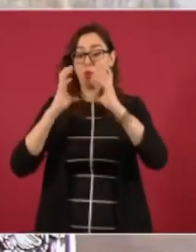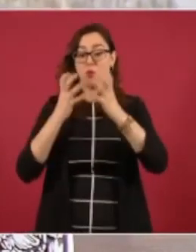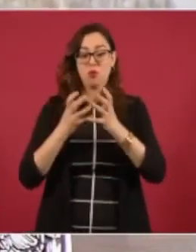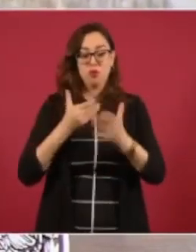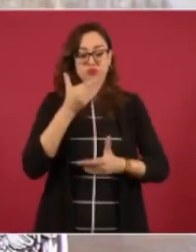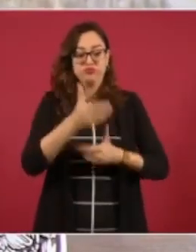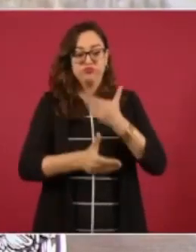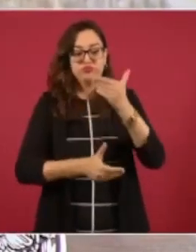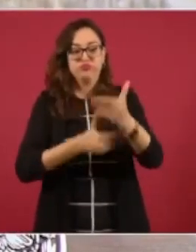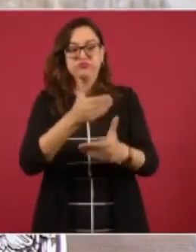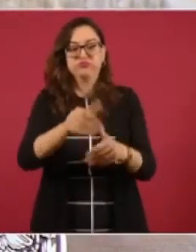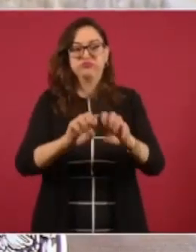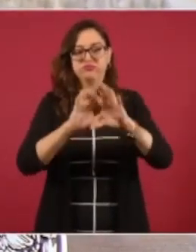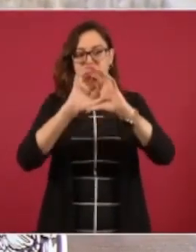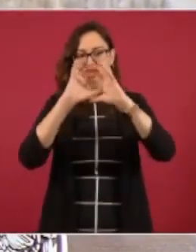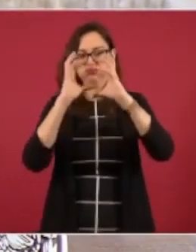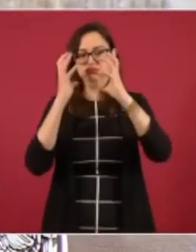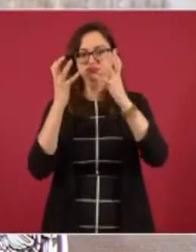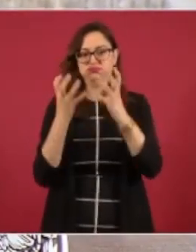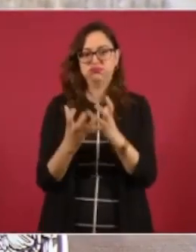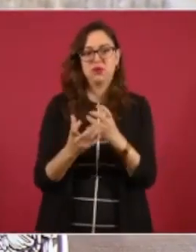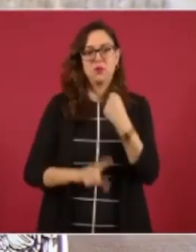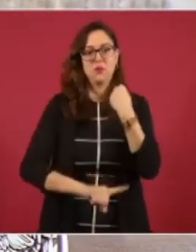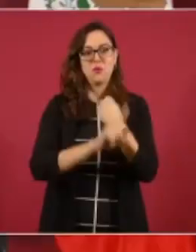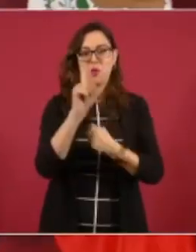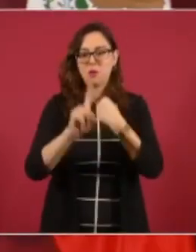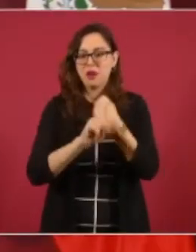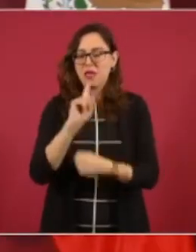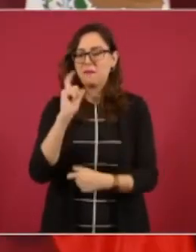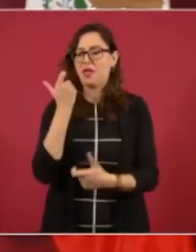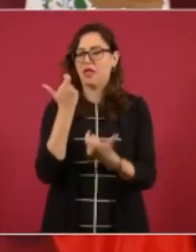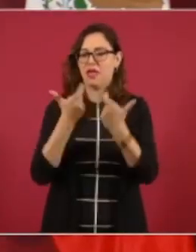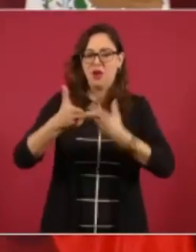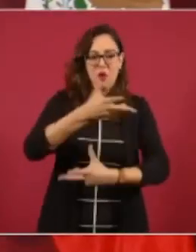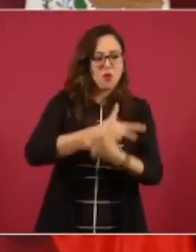económicos, comerciales, la inflación